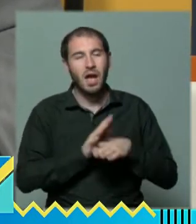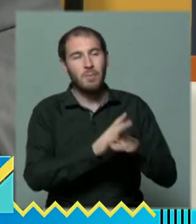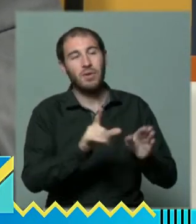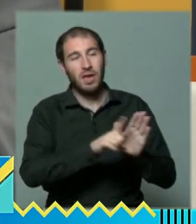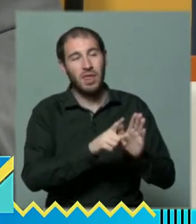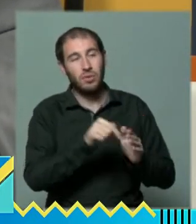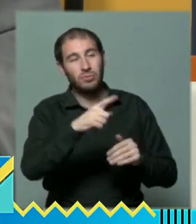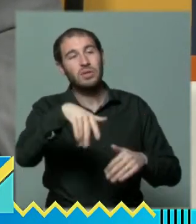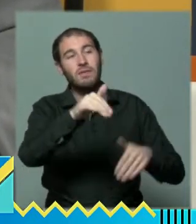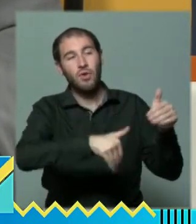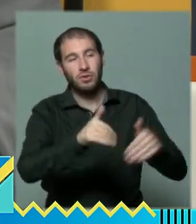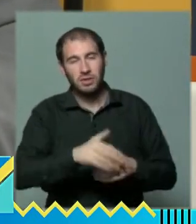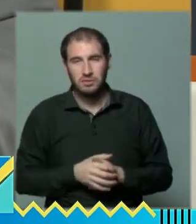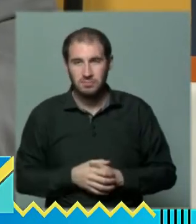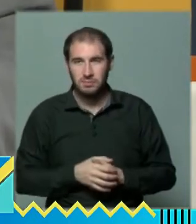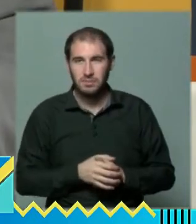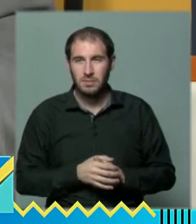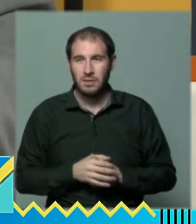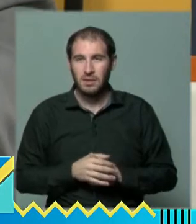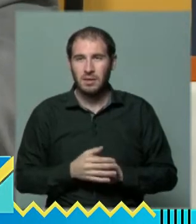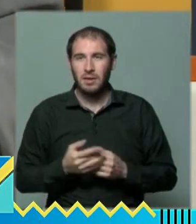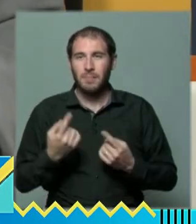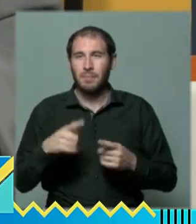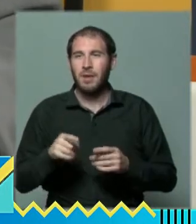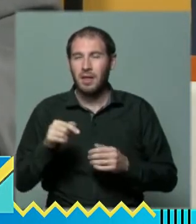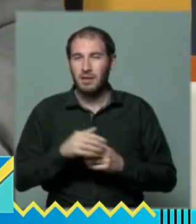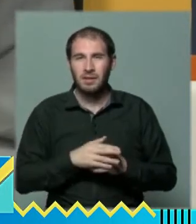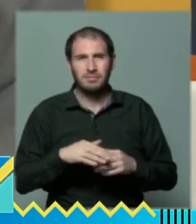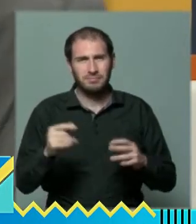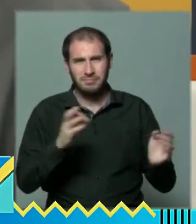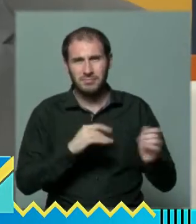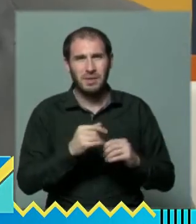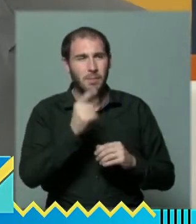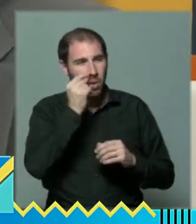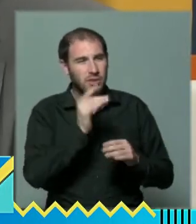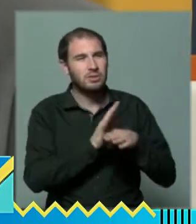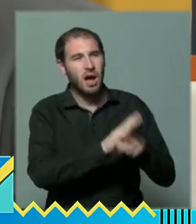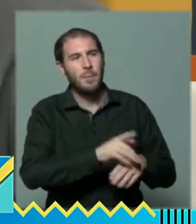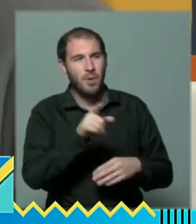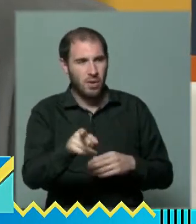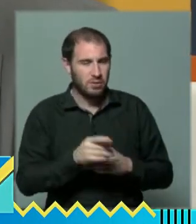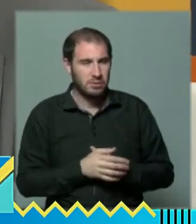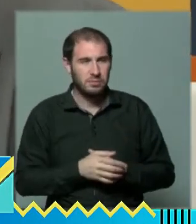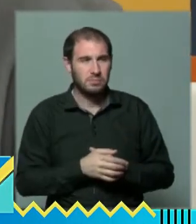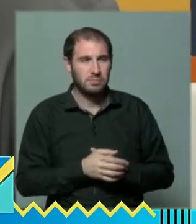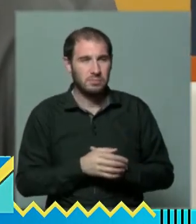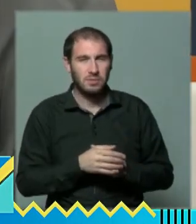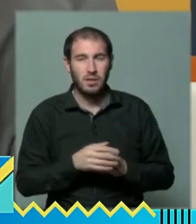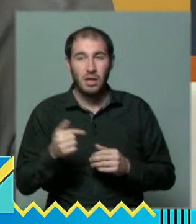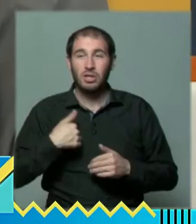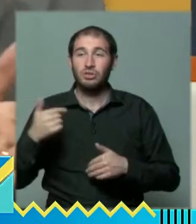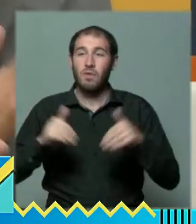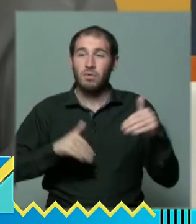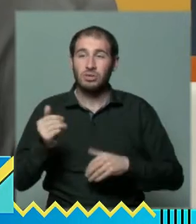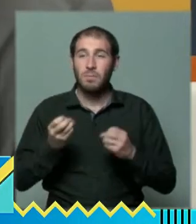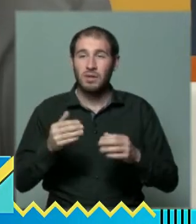leyes que votan ustedes. Bueno, Bueno, pero si hay un hecho Simplemente ilícito, lo por tenés que eso, porque denunciar, tienen Tito. políticos Hay que que avalan denunciar, esas sí, eso es atrocidades que están haciendo A con el ver, dinero yo de no los voté porque